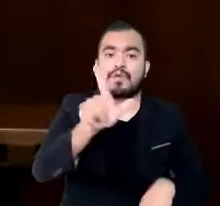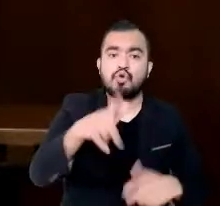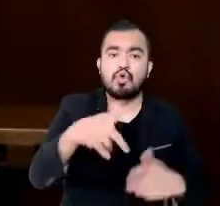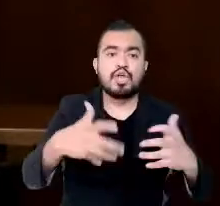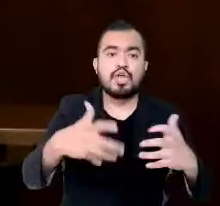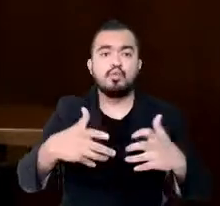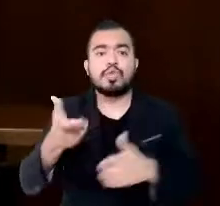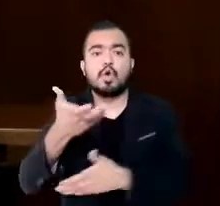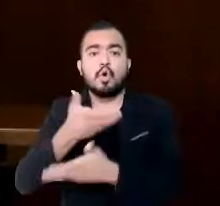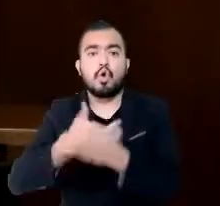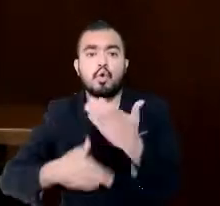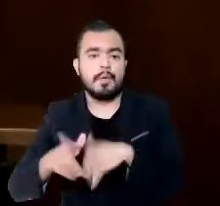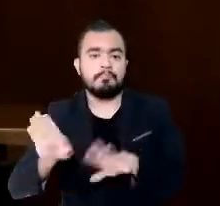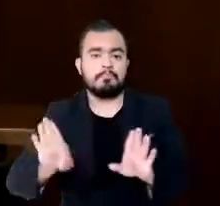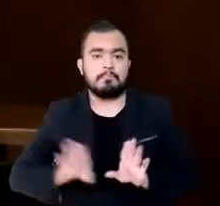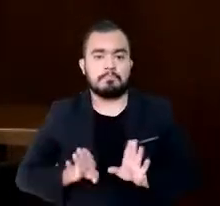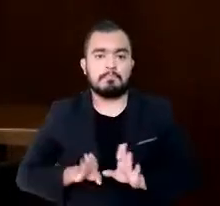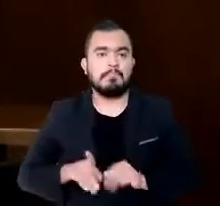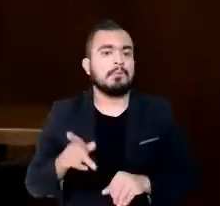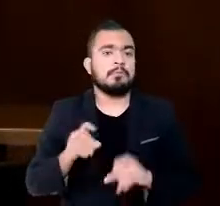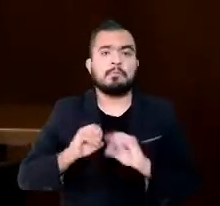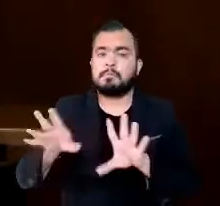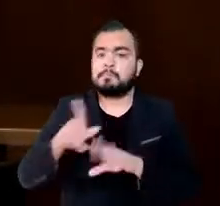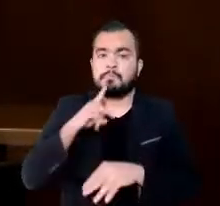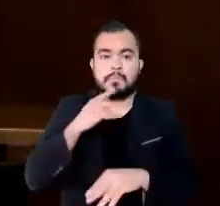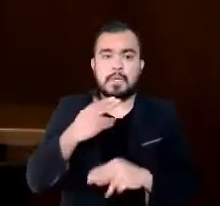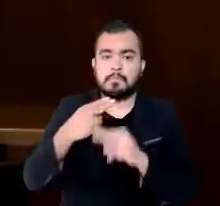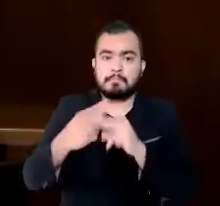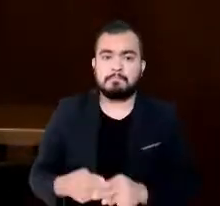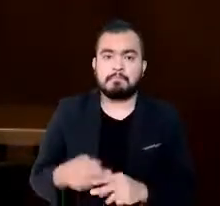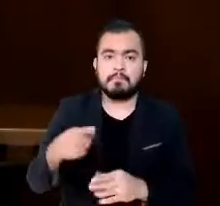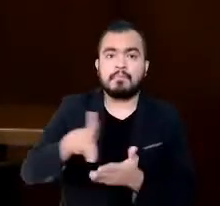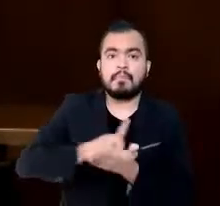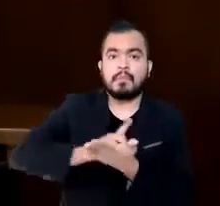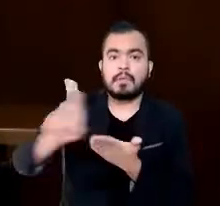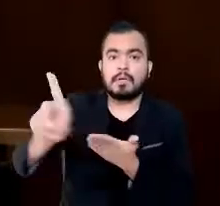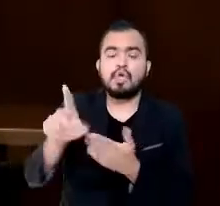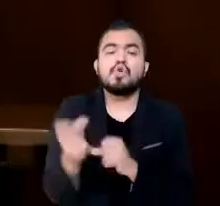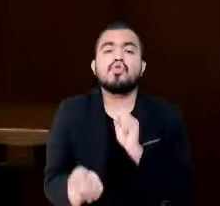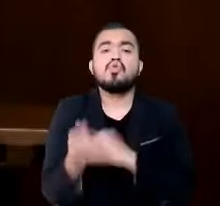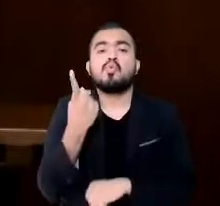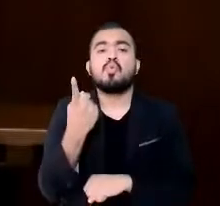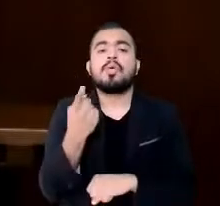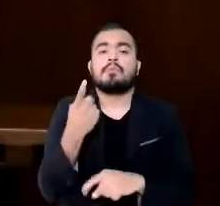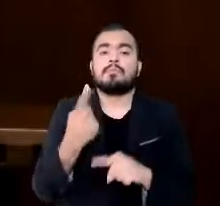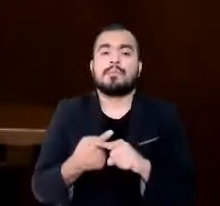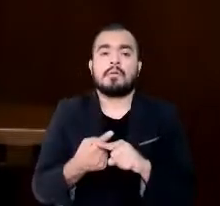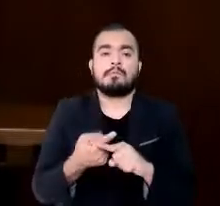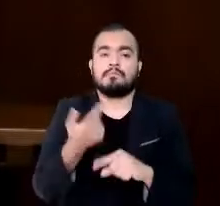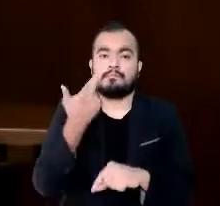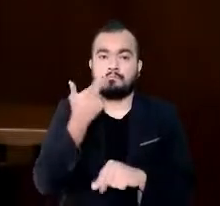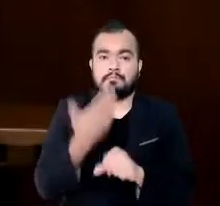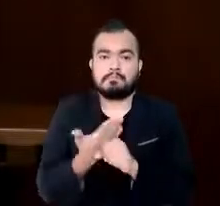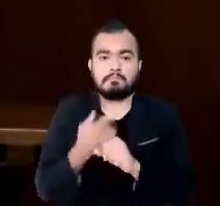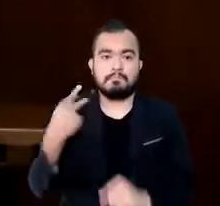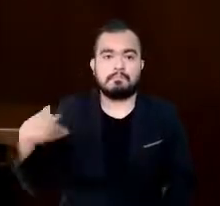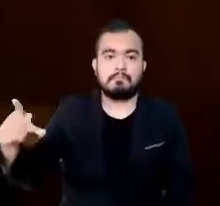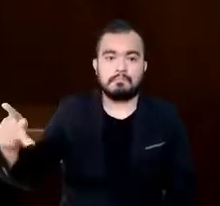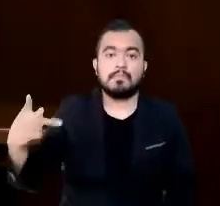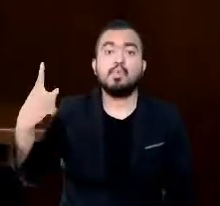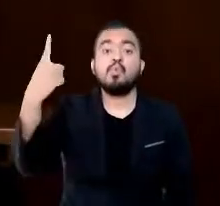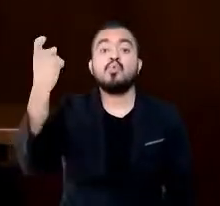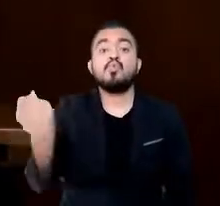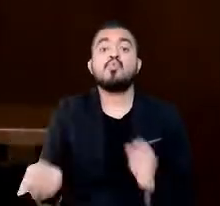acomode. Siendo lícitos el ejercicio de estos derechos, solo podrá vedarse por resolución de la autoridad competente cuando se ataquen